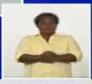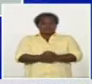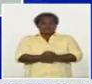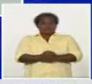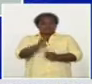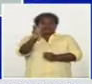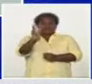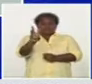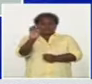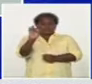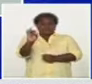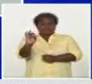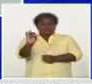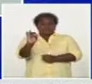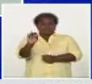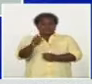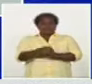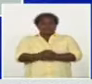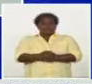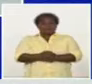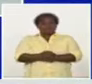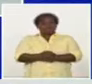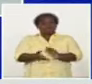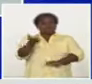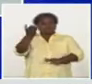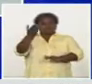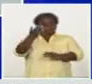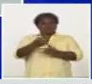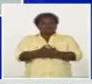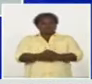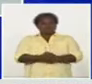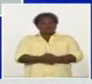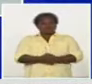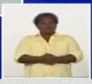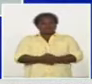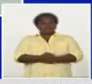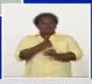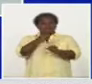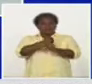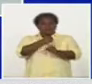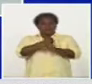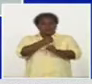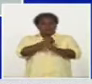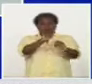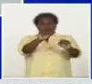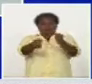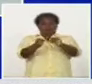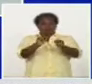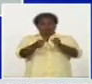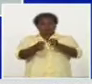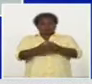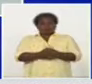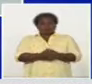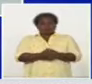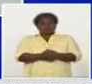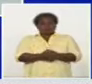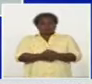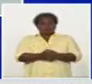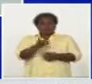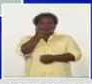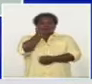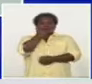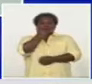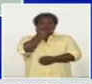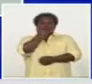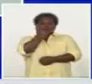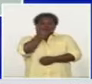37 ayer, todavía elevado, se trabaja para el control, además afecta a 9 de sus